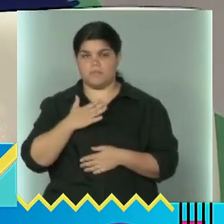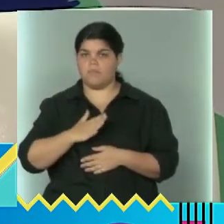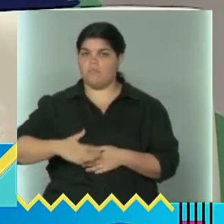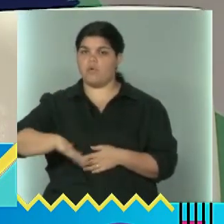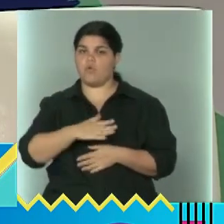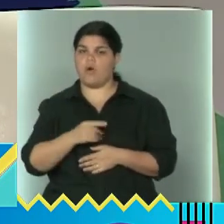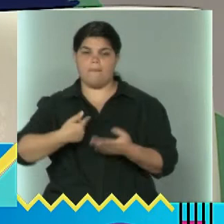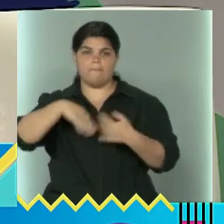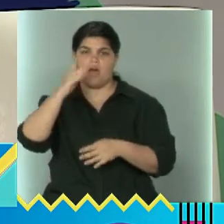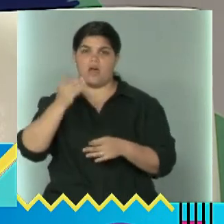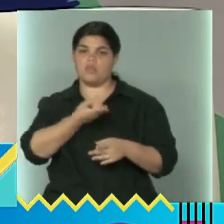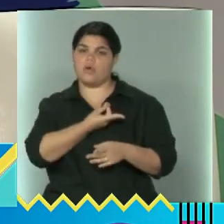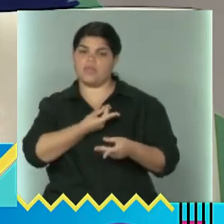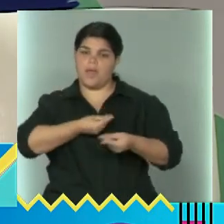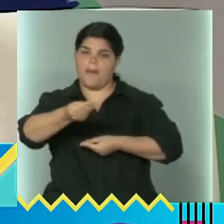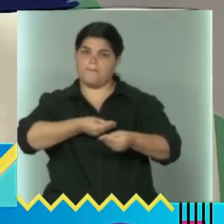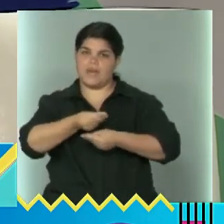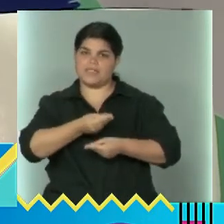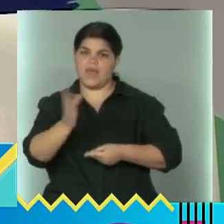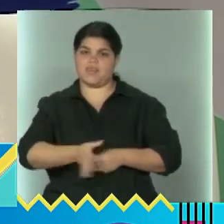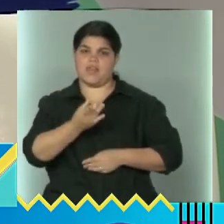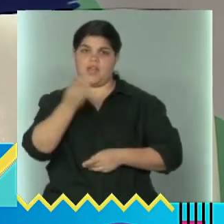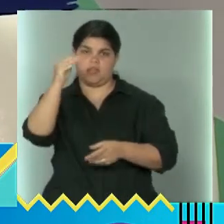pero fundamentalmente los directivos de las empresas.